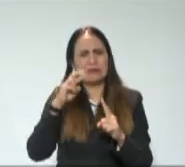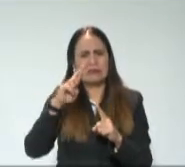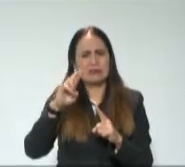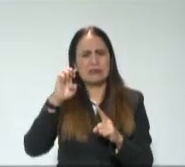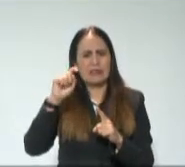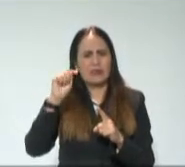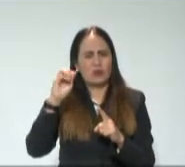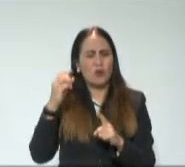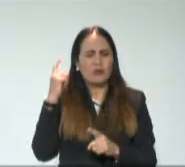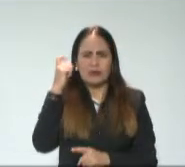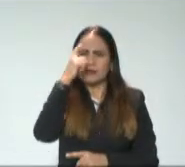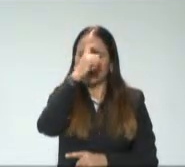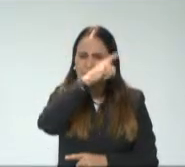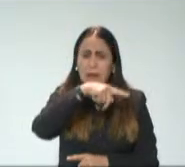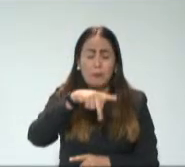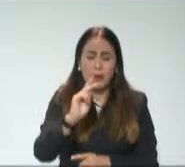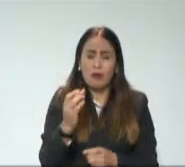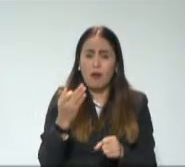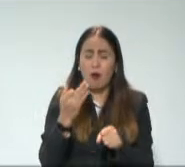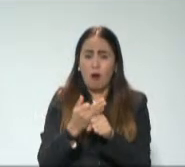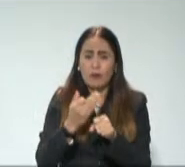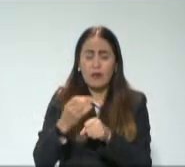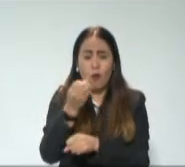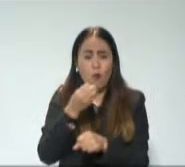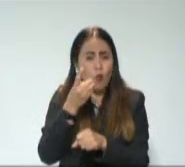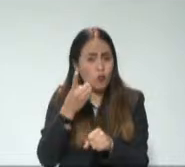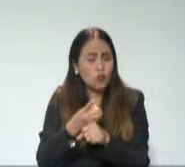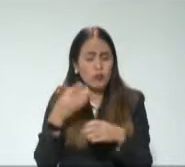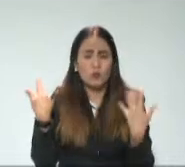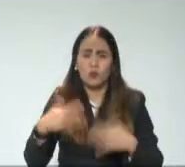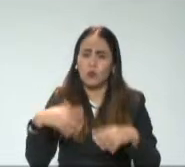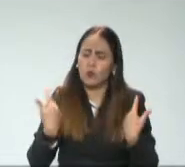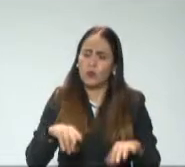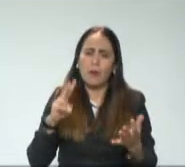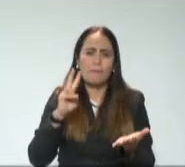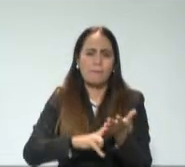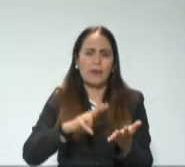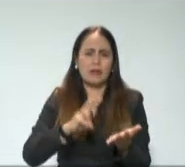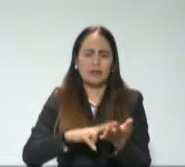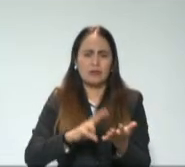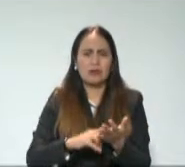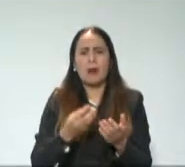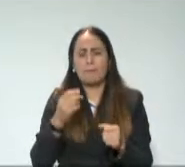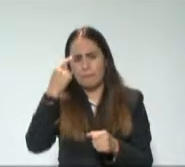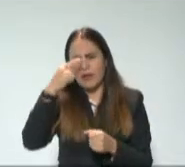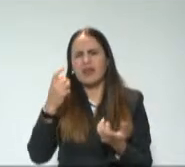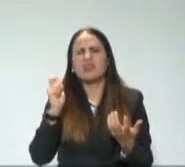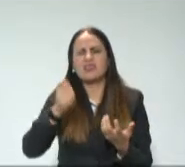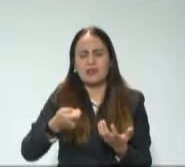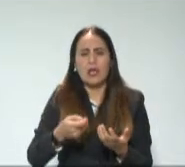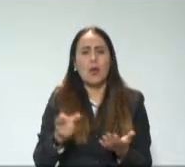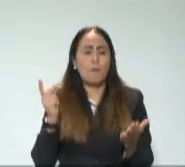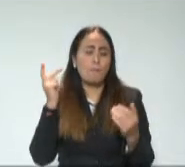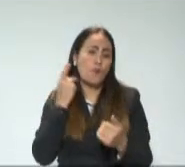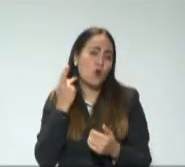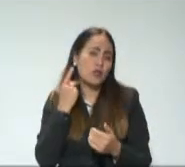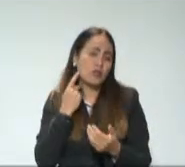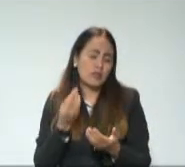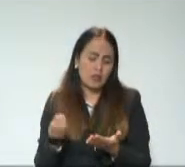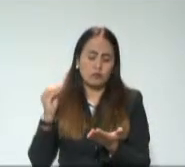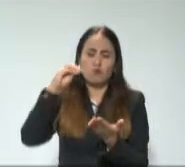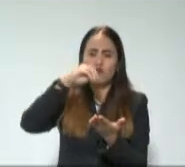oportunidad muy valiosa para poder establecer eh políticas de